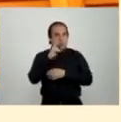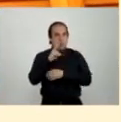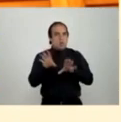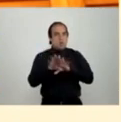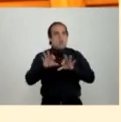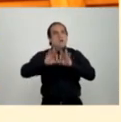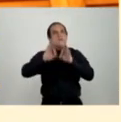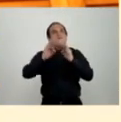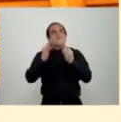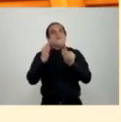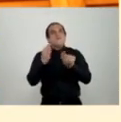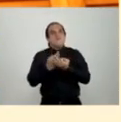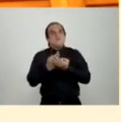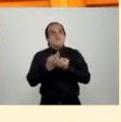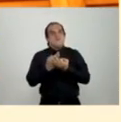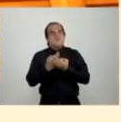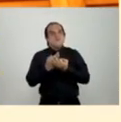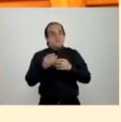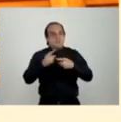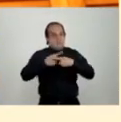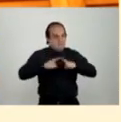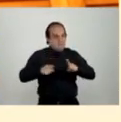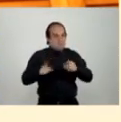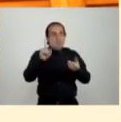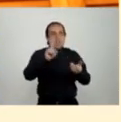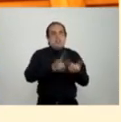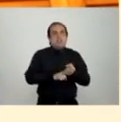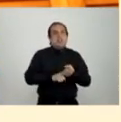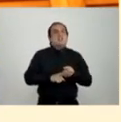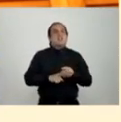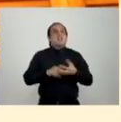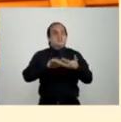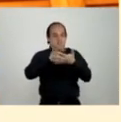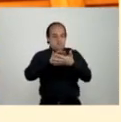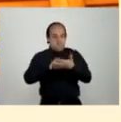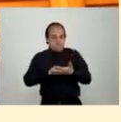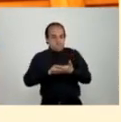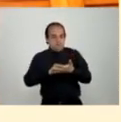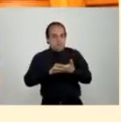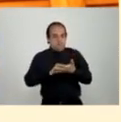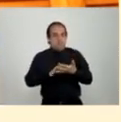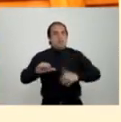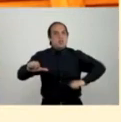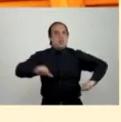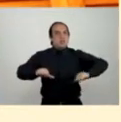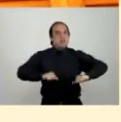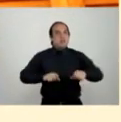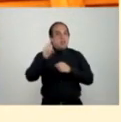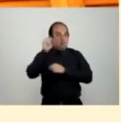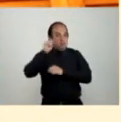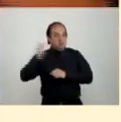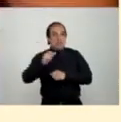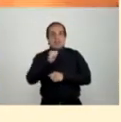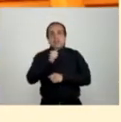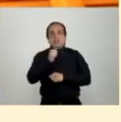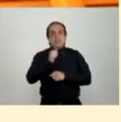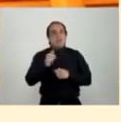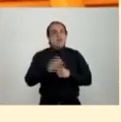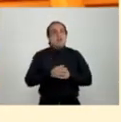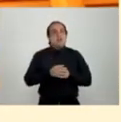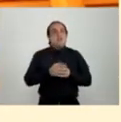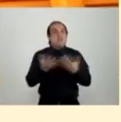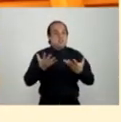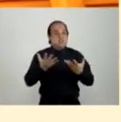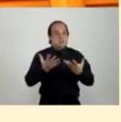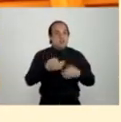forma irreverente de entrar en las literaturas de acción bajo una teoría que nadie creó, sino que fue brincando a lo